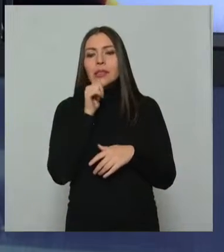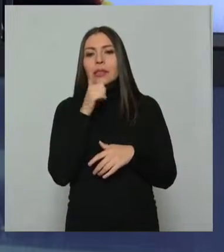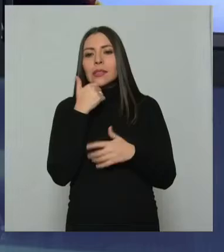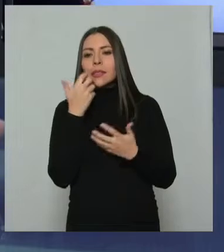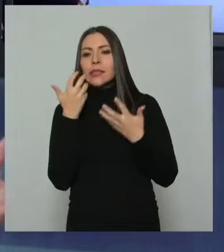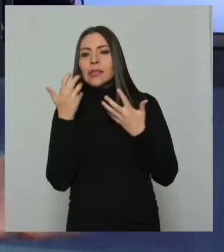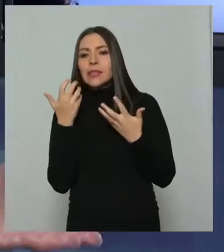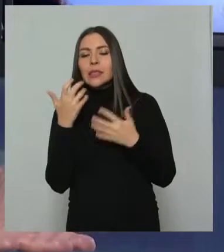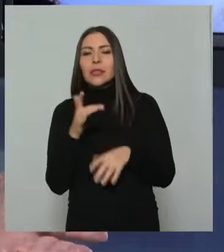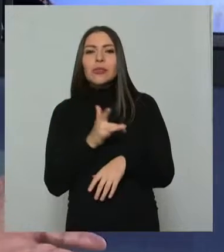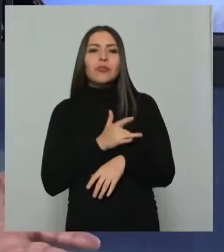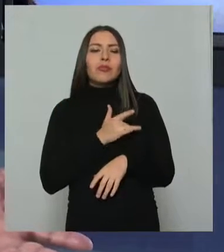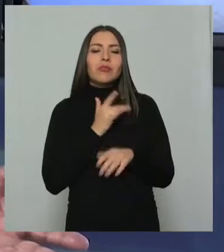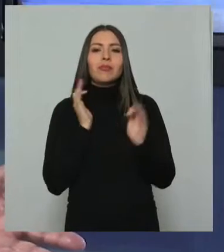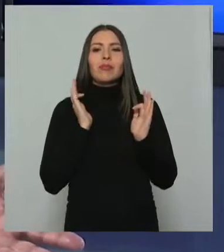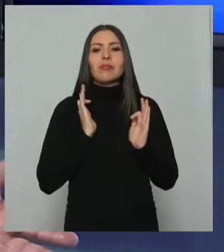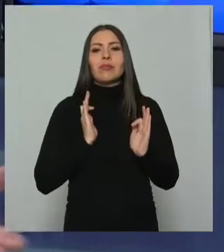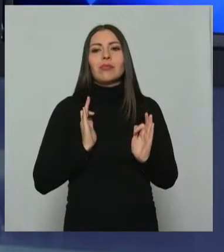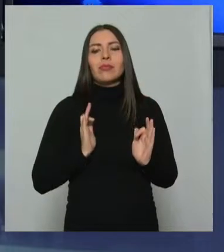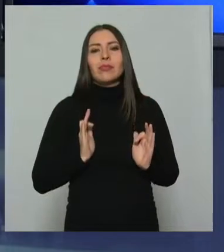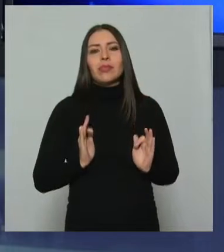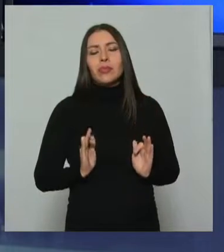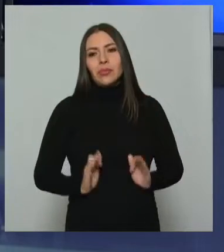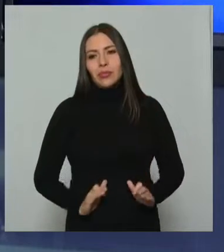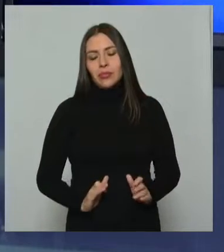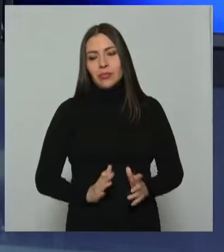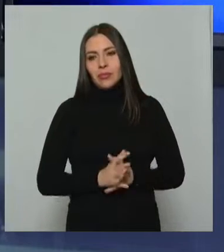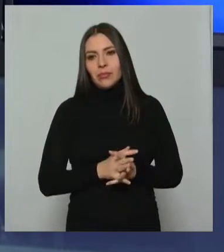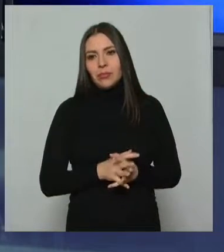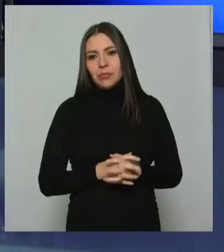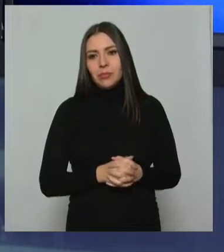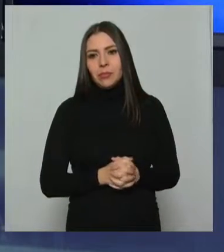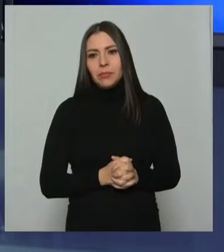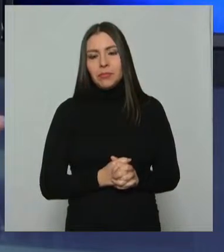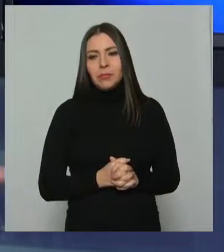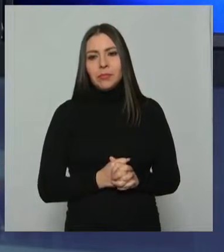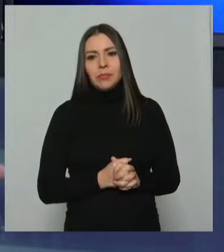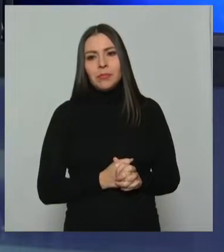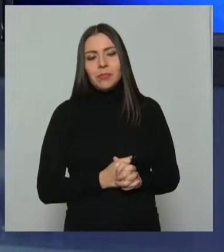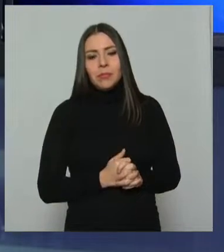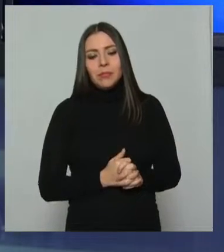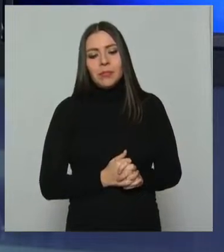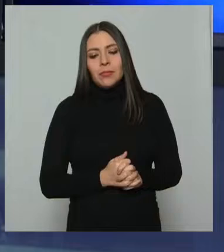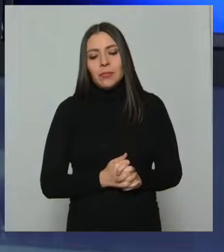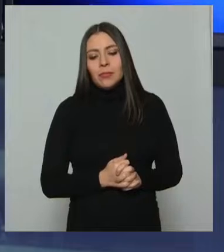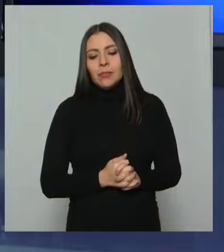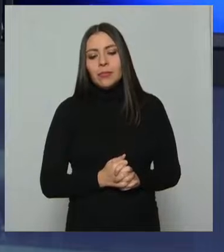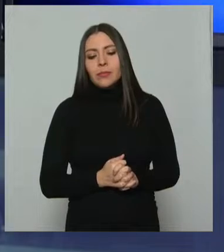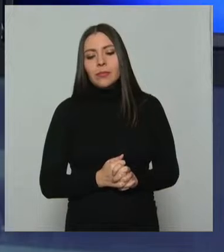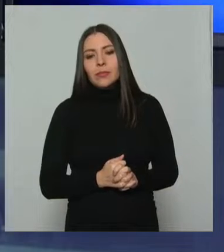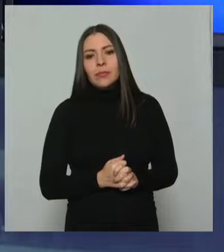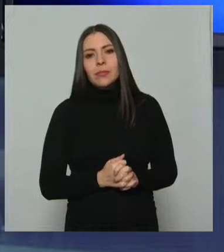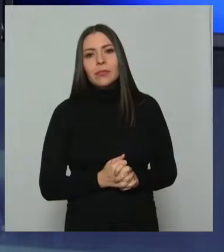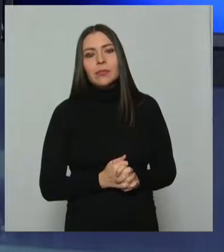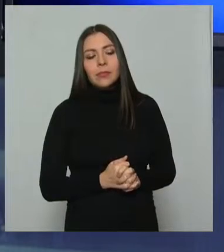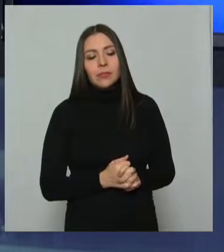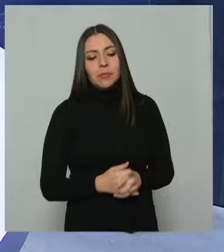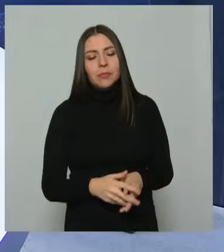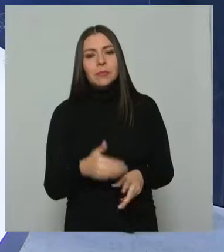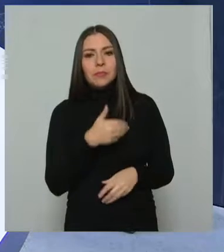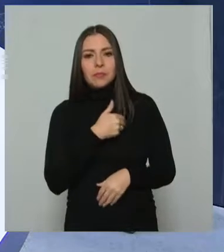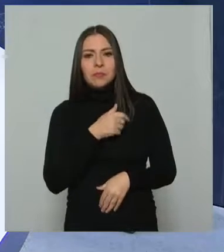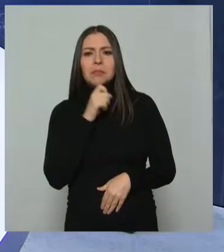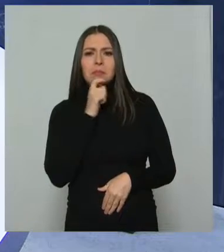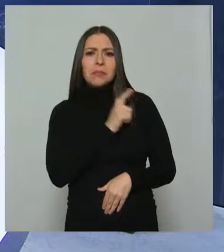un momento de relajamiento. Esa es la verdad. A mí me atrae también hacer obras de comedia, pero también tengo